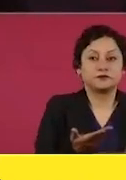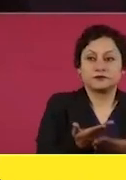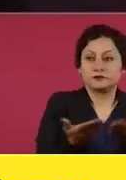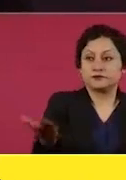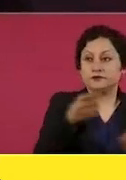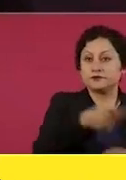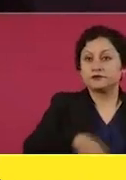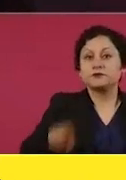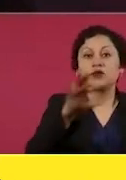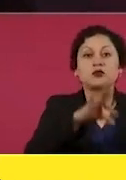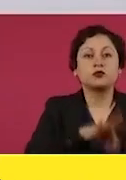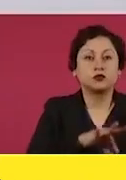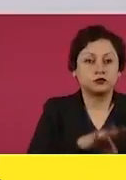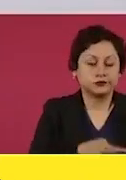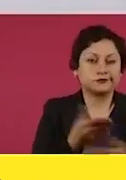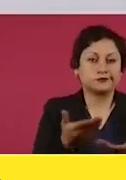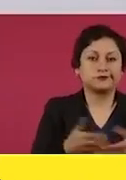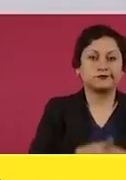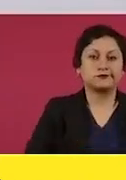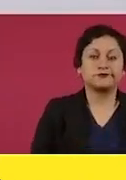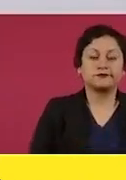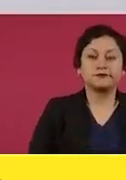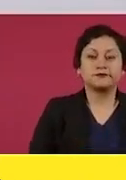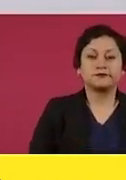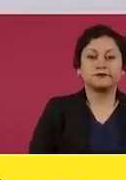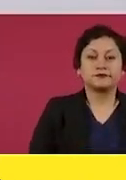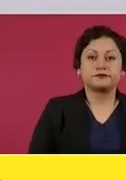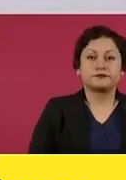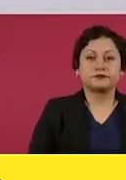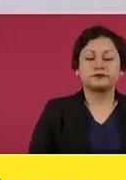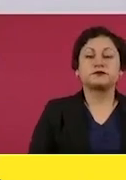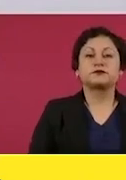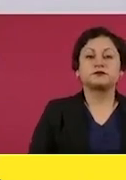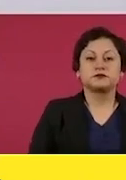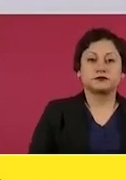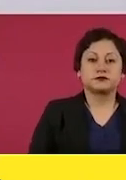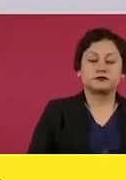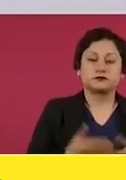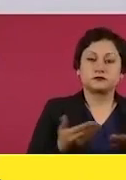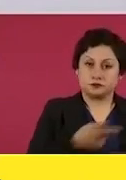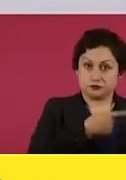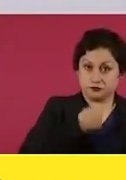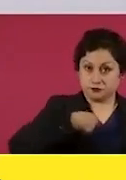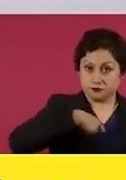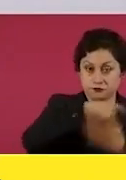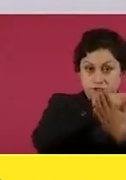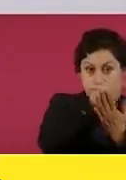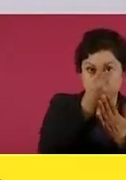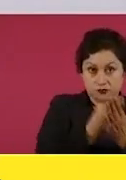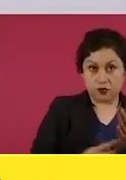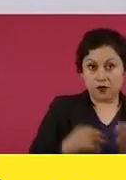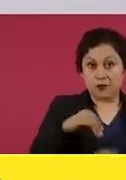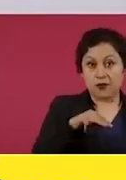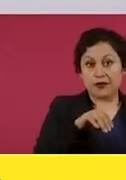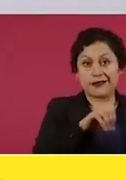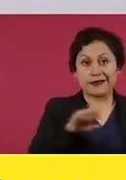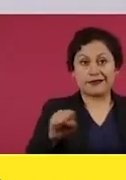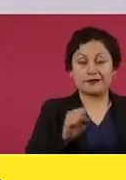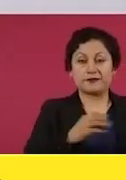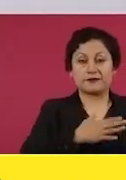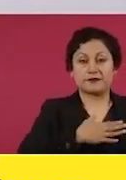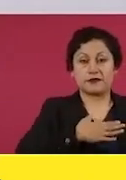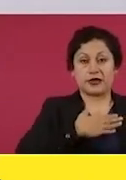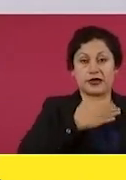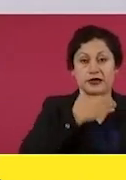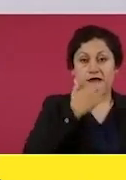Vamos ahora al escenario de la información nacional de este miércoles. 2.700 médicos cubanos llegarían a México, son